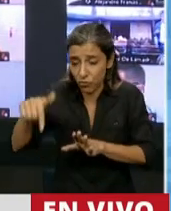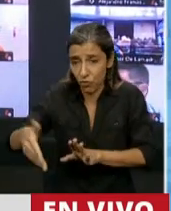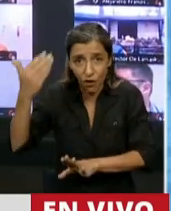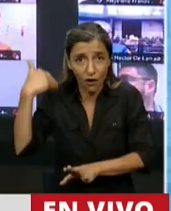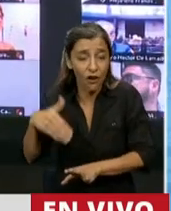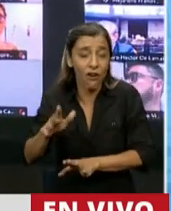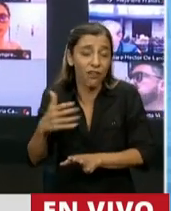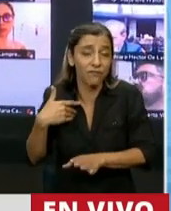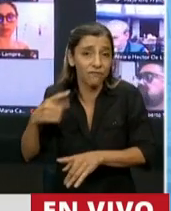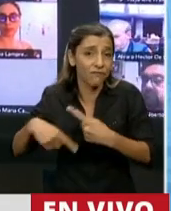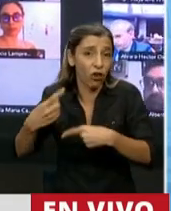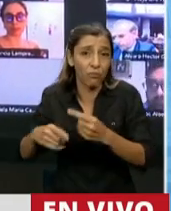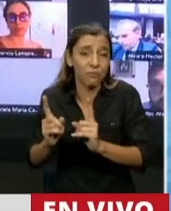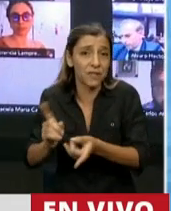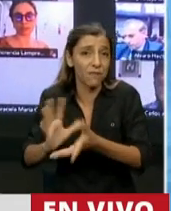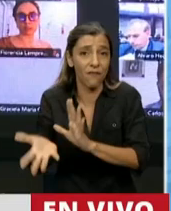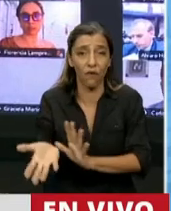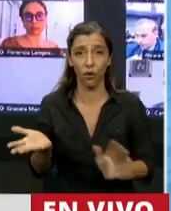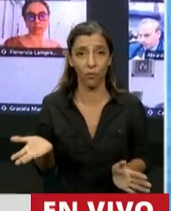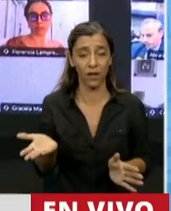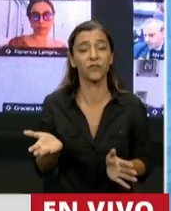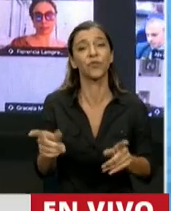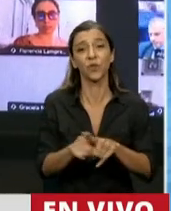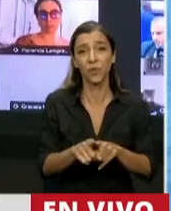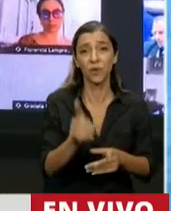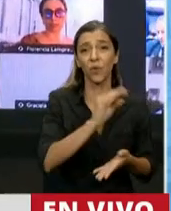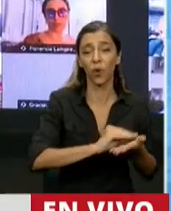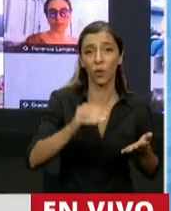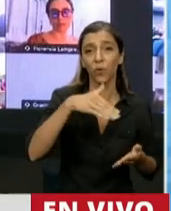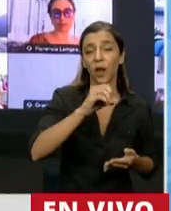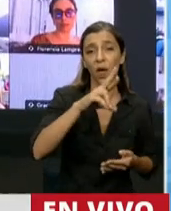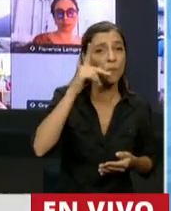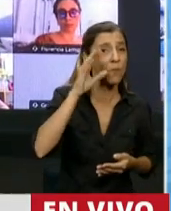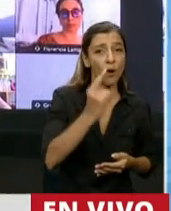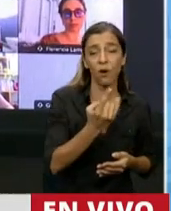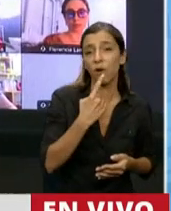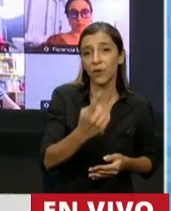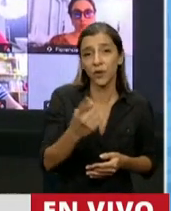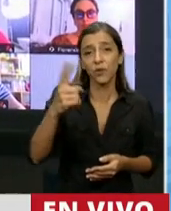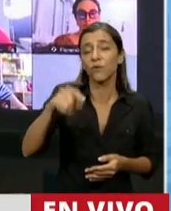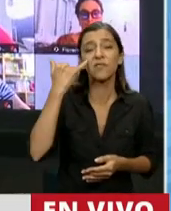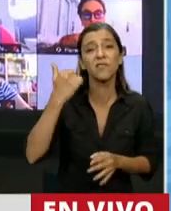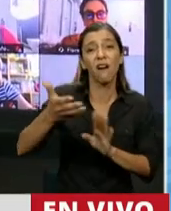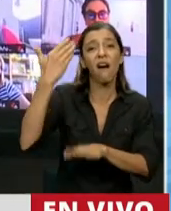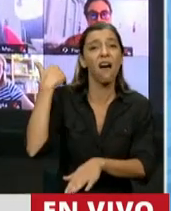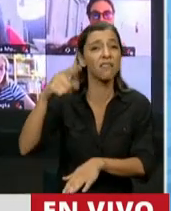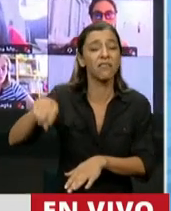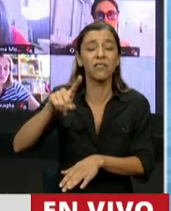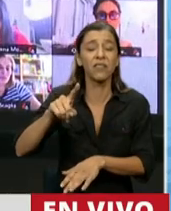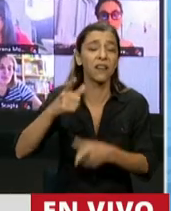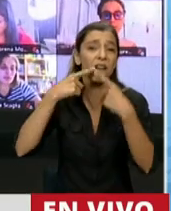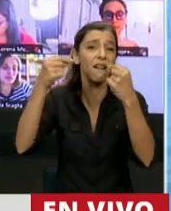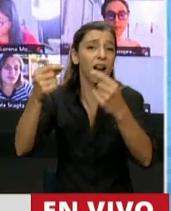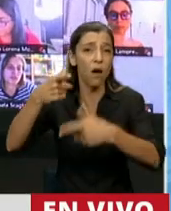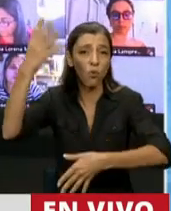diputada moreau ustedes ya han planteado reiteradamente esta cuestión no han tenido lugar en la justicia